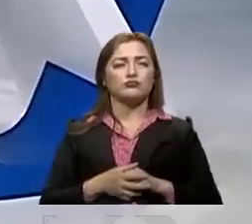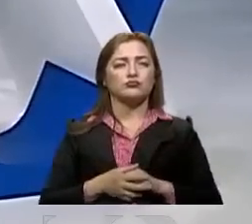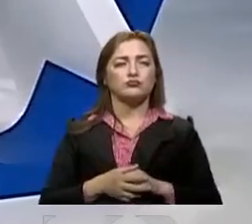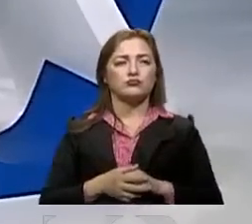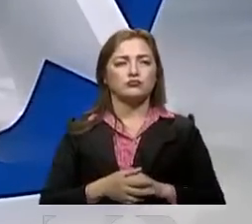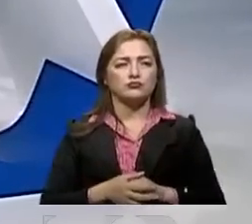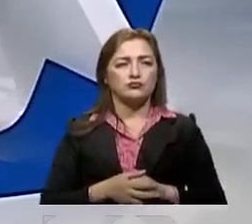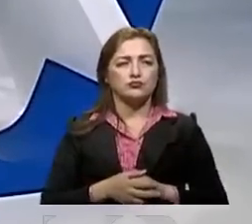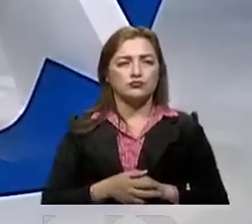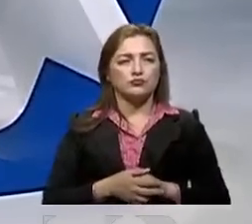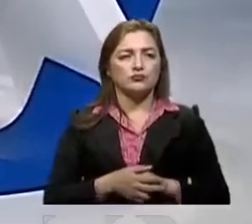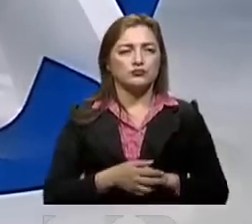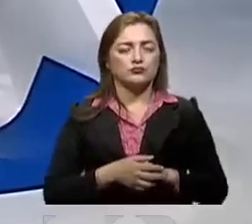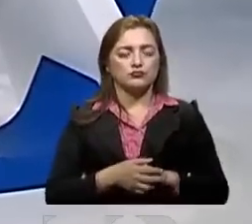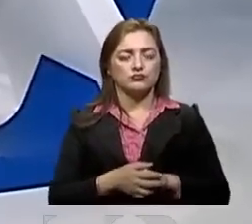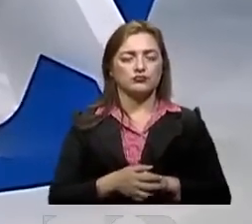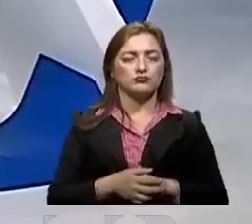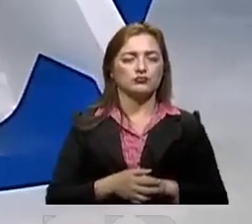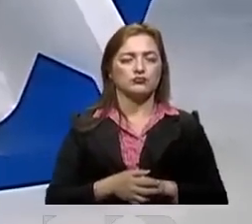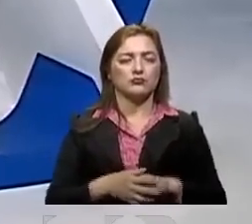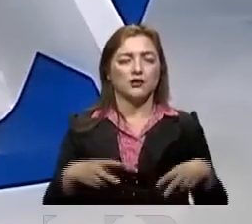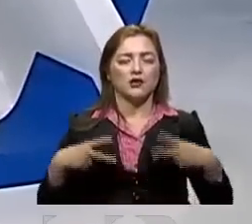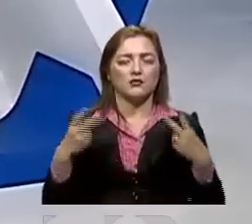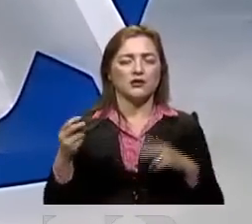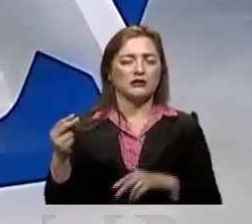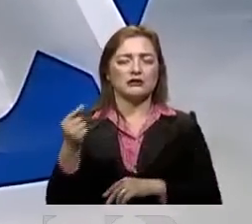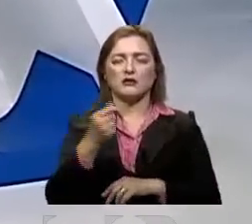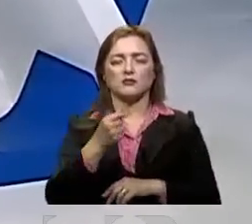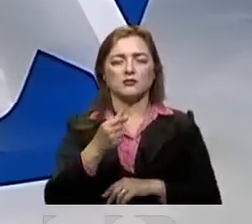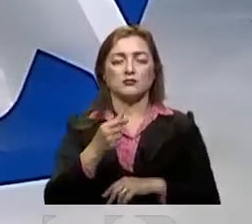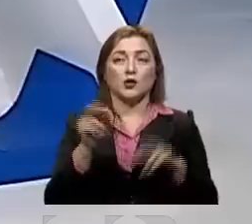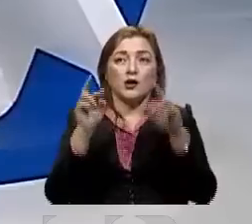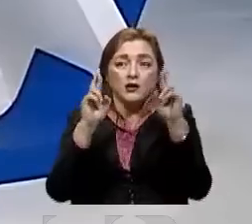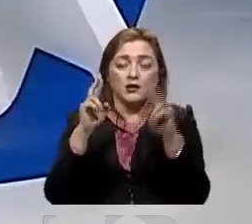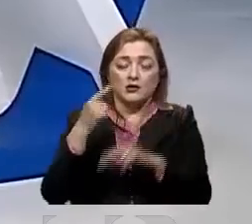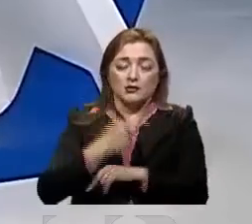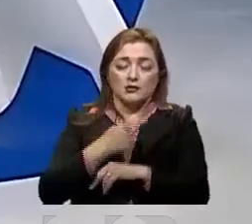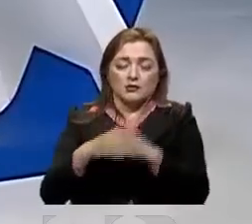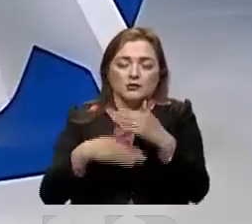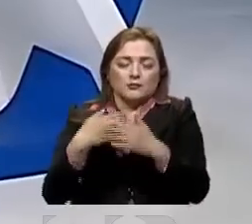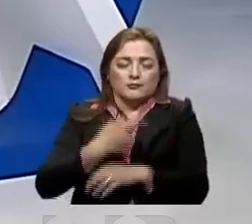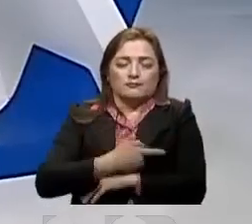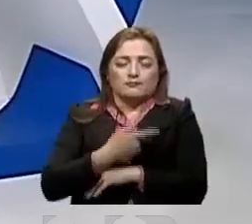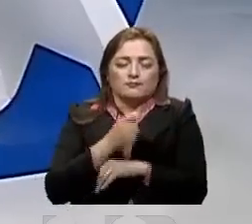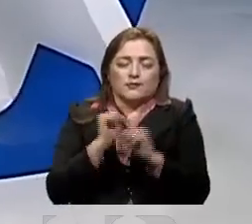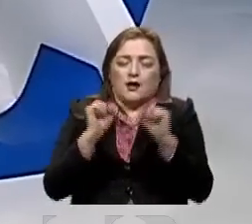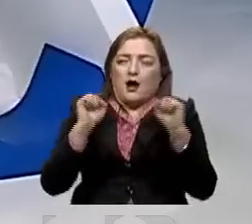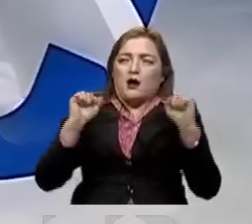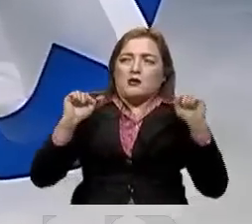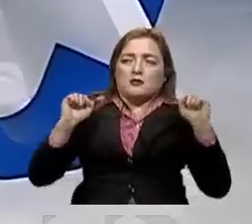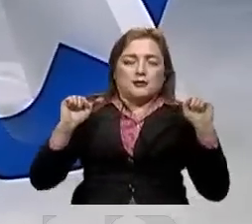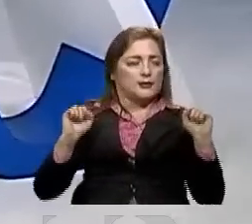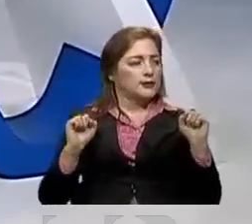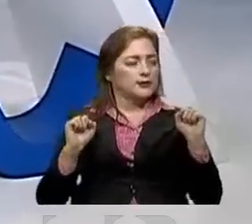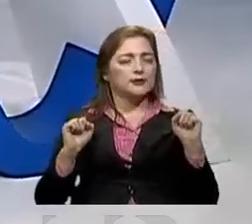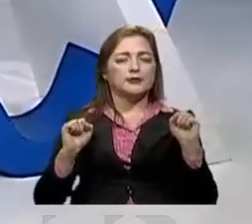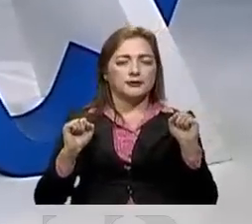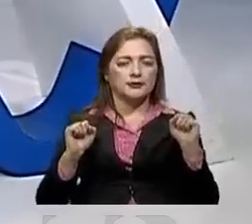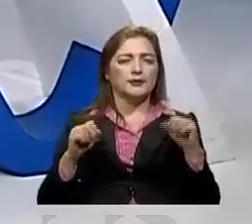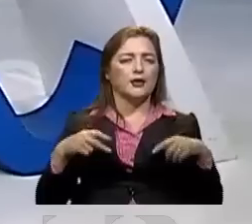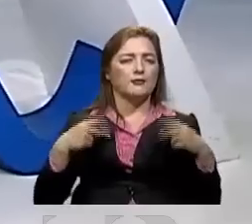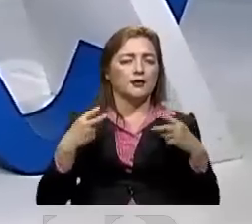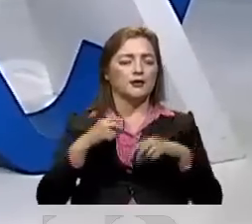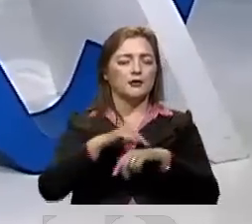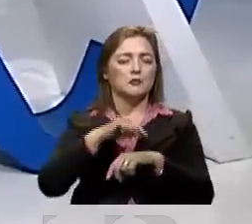La vida es muy ligera, es un soplo. Y ojalá todos los días cuando nos levantamos tengamos muy claro este